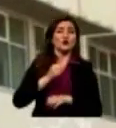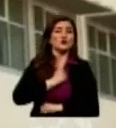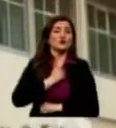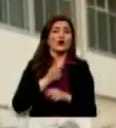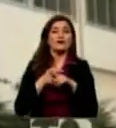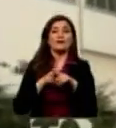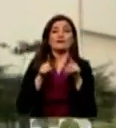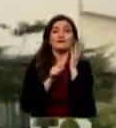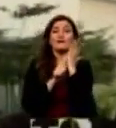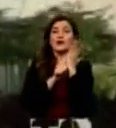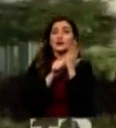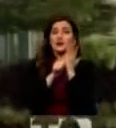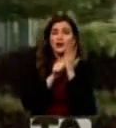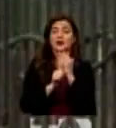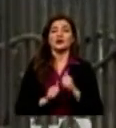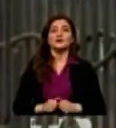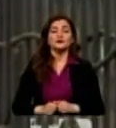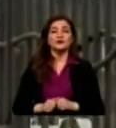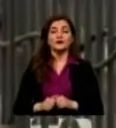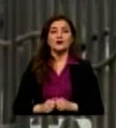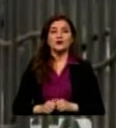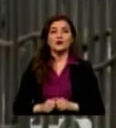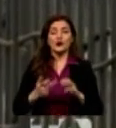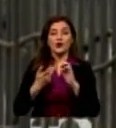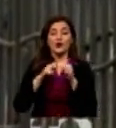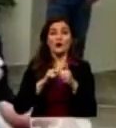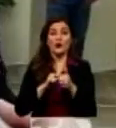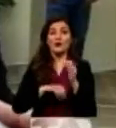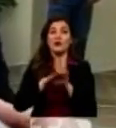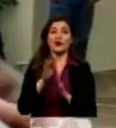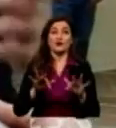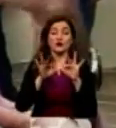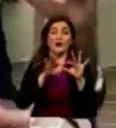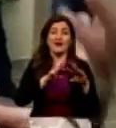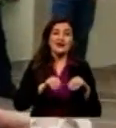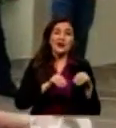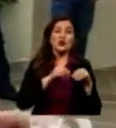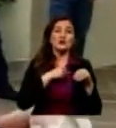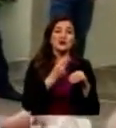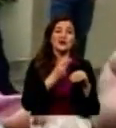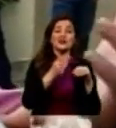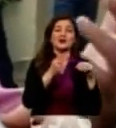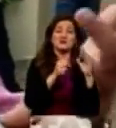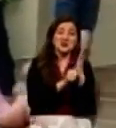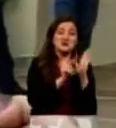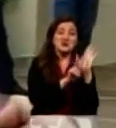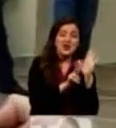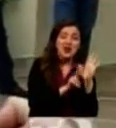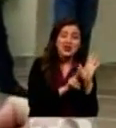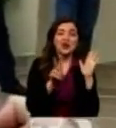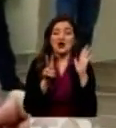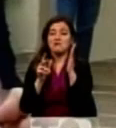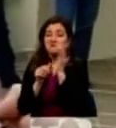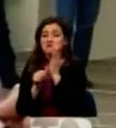a diferentes ministerios. Lo que se señala sería el problema medular. Aquí hay terrenos que pertenecen al MIDUBI, terrenos que pertenecen